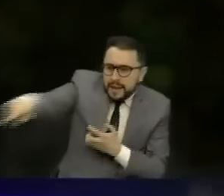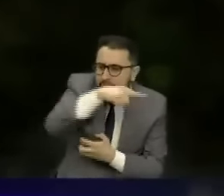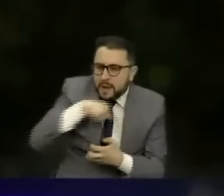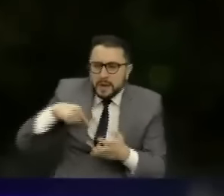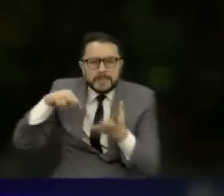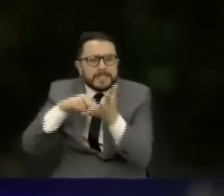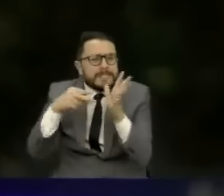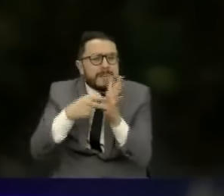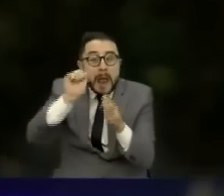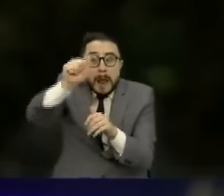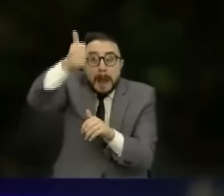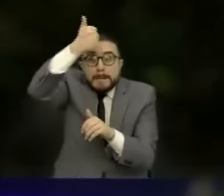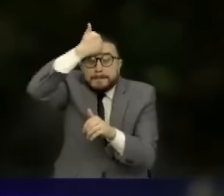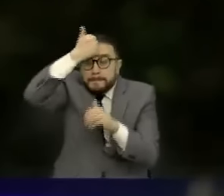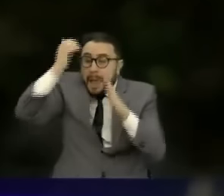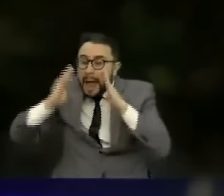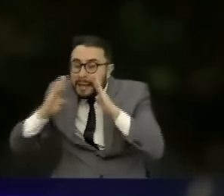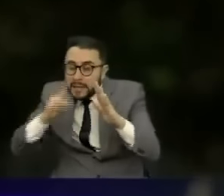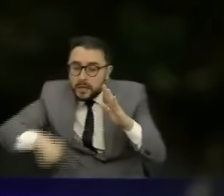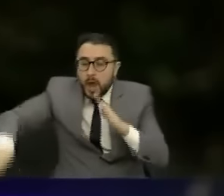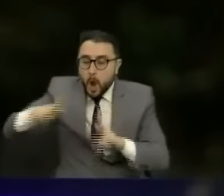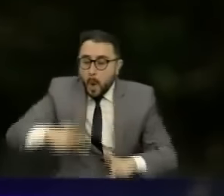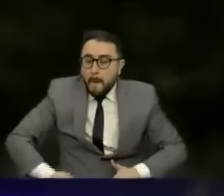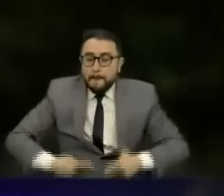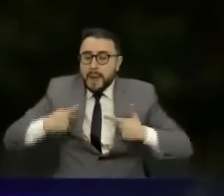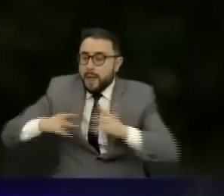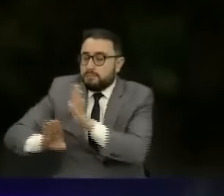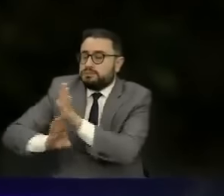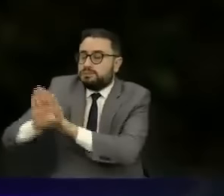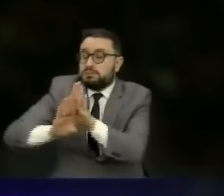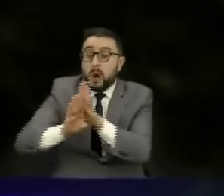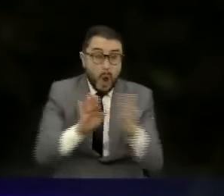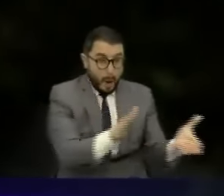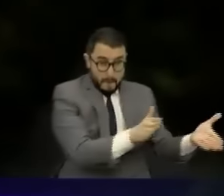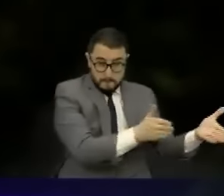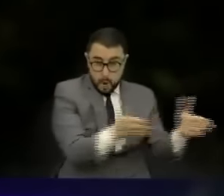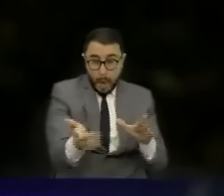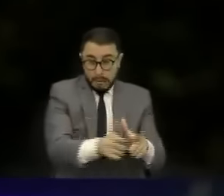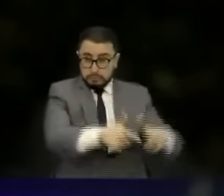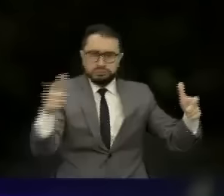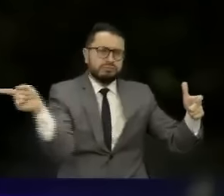eje el que crezca la vida y no que crezca la muerte, diferencia,